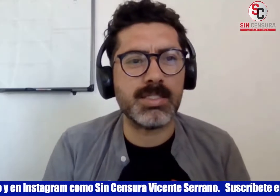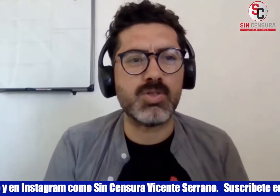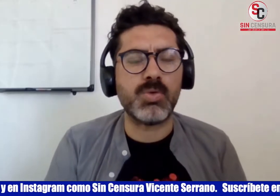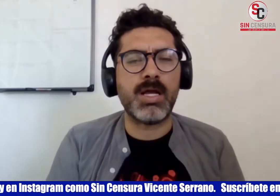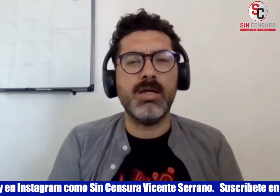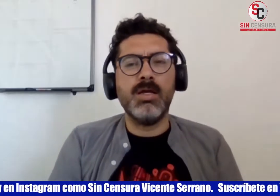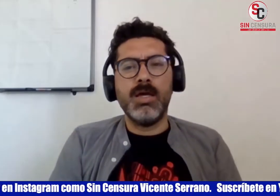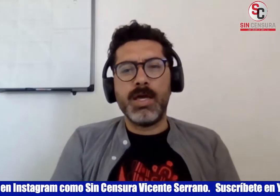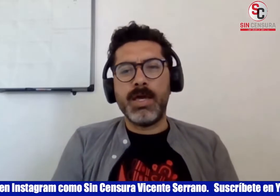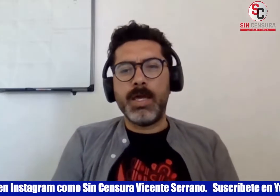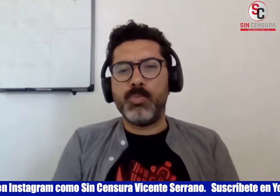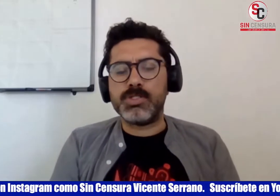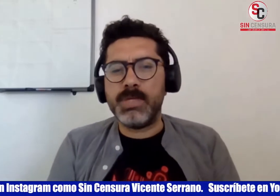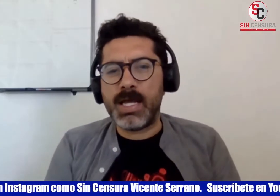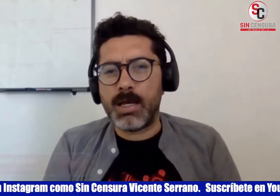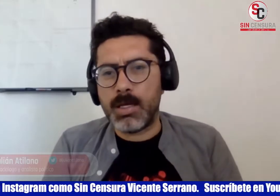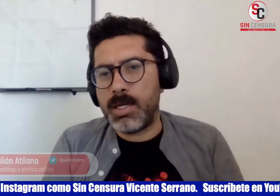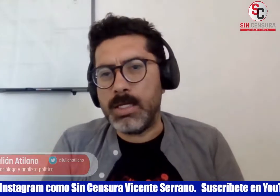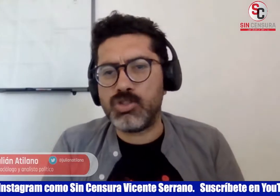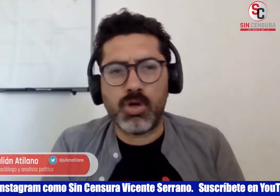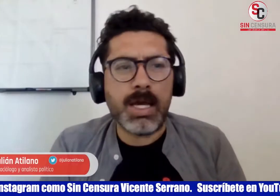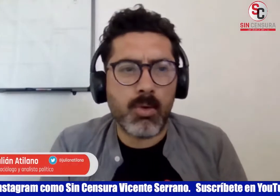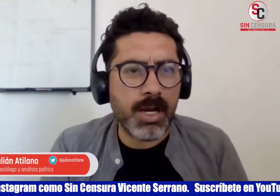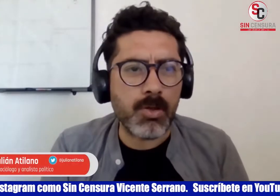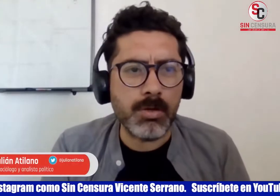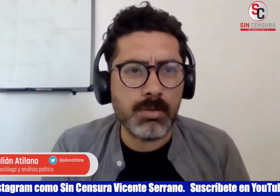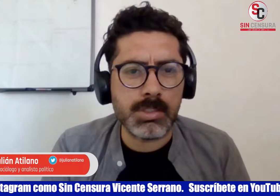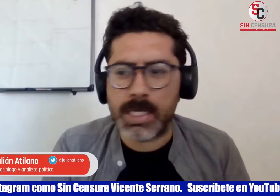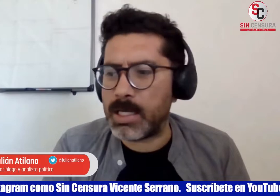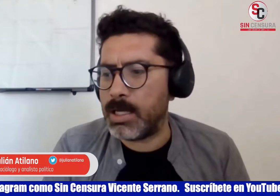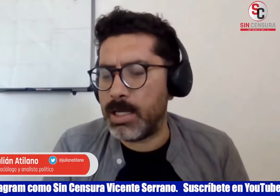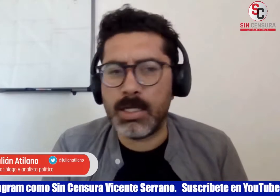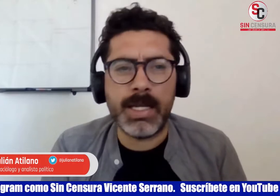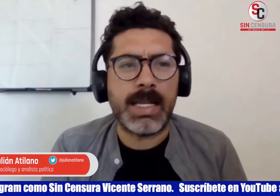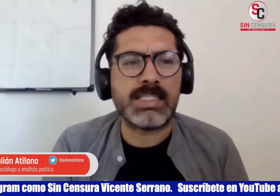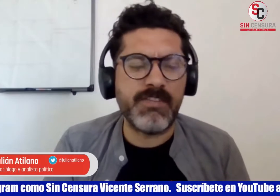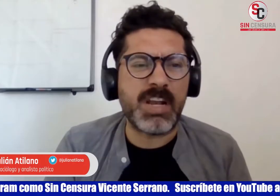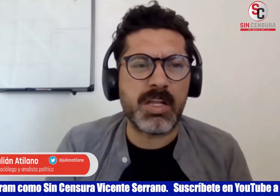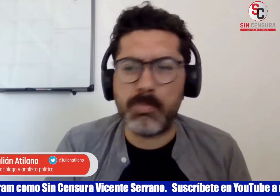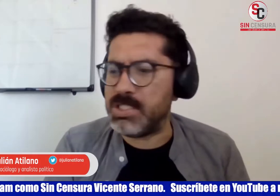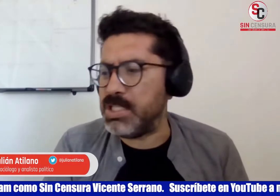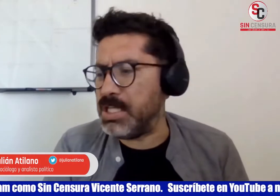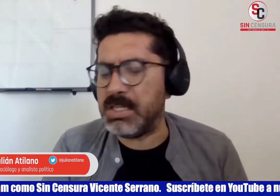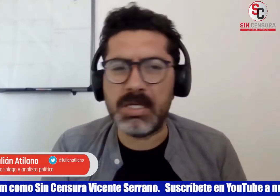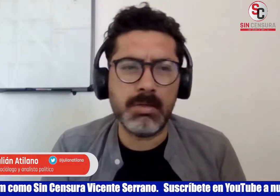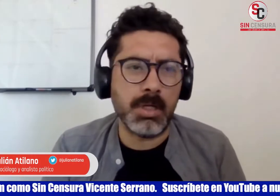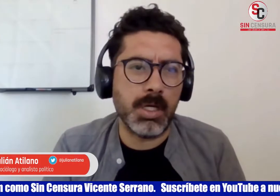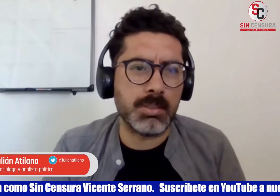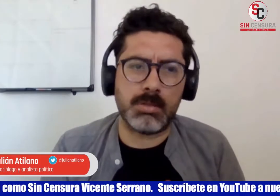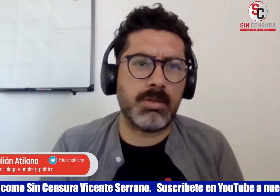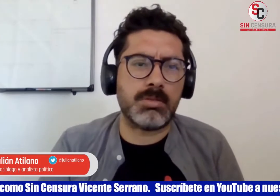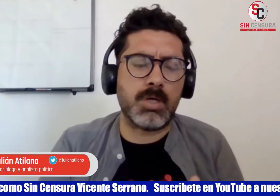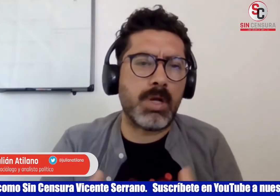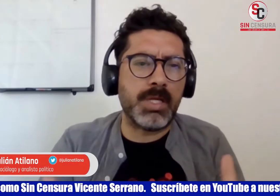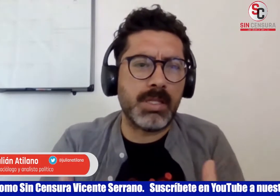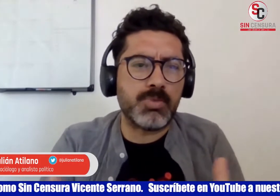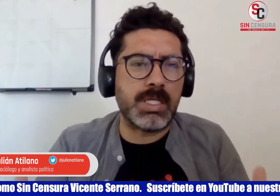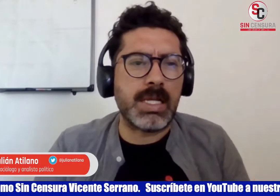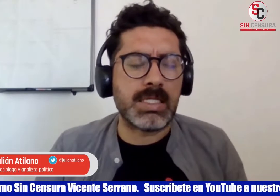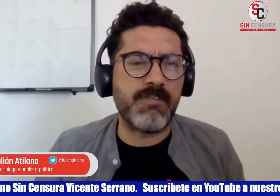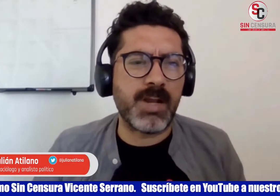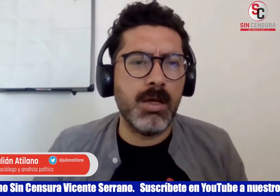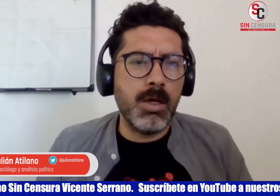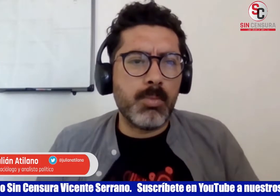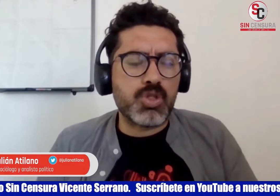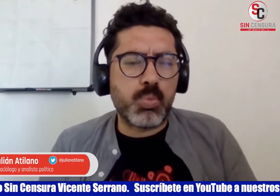Sin Censura. Pues mira, estoy de acuerdo en la cifra del presidente, seguramente pues tiene